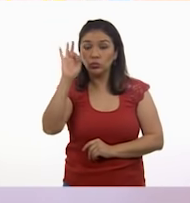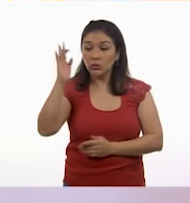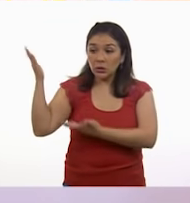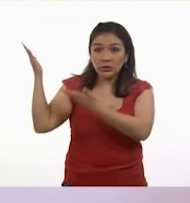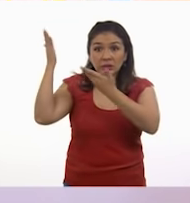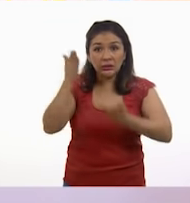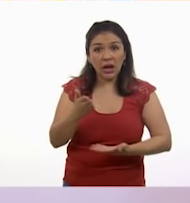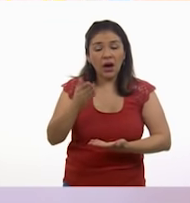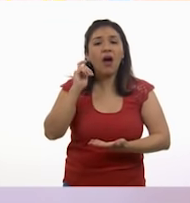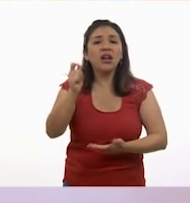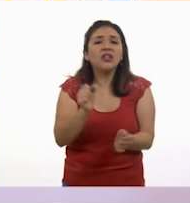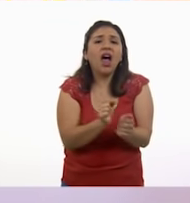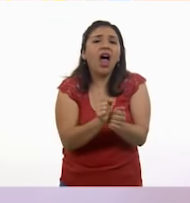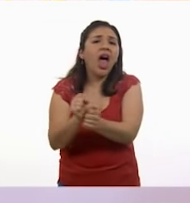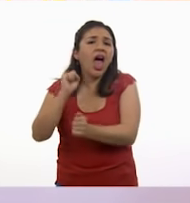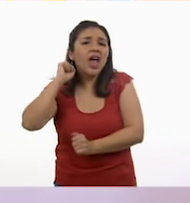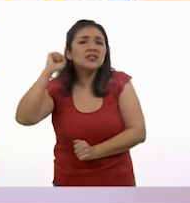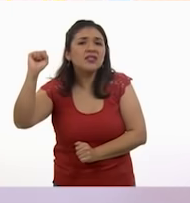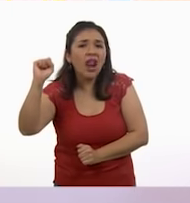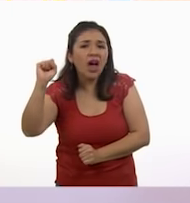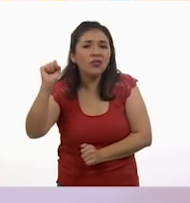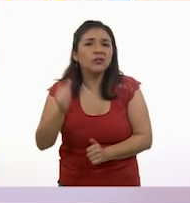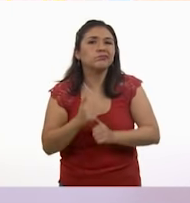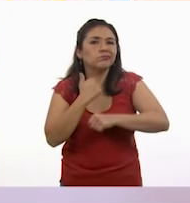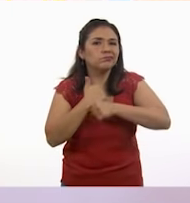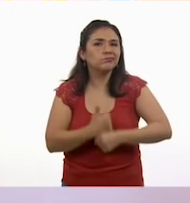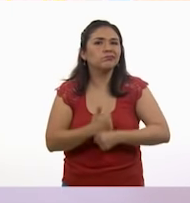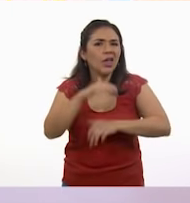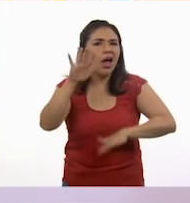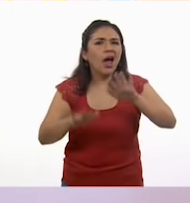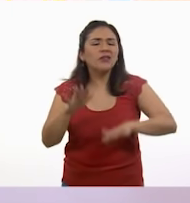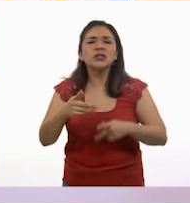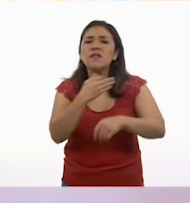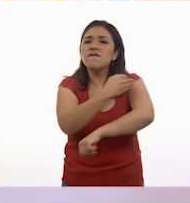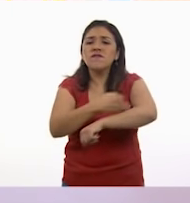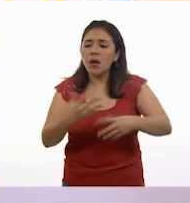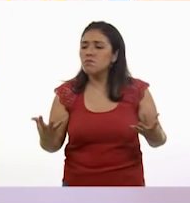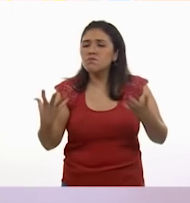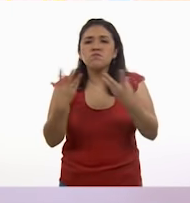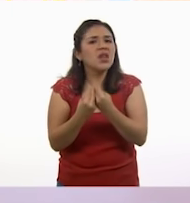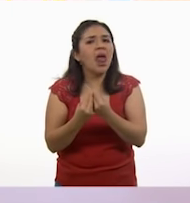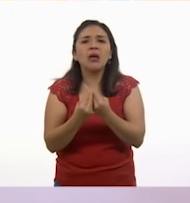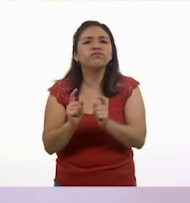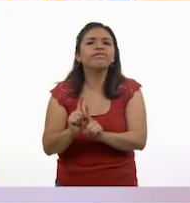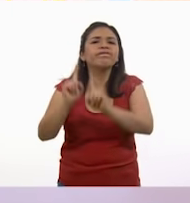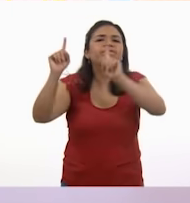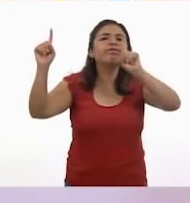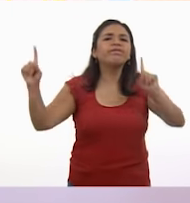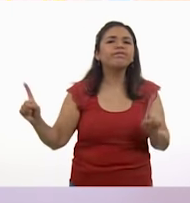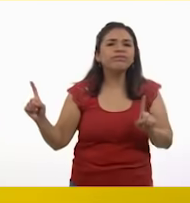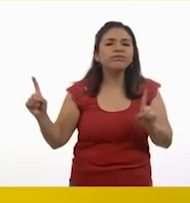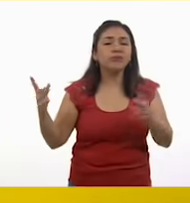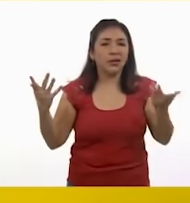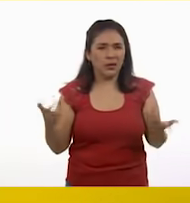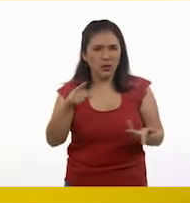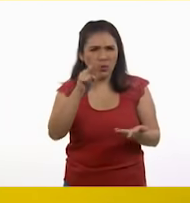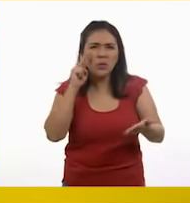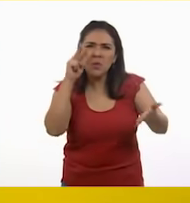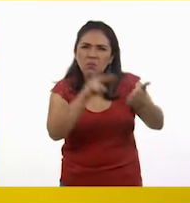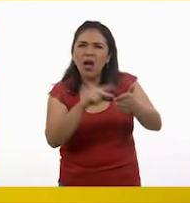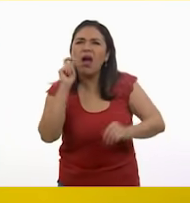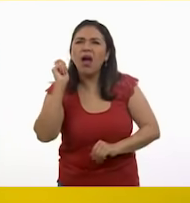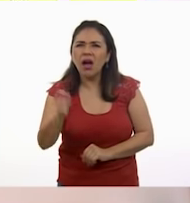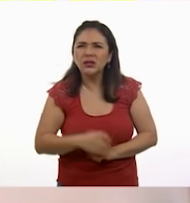eran esclavos entonces muchas veces estaban alejados de sus hogares de sus familias que podemos observar